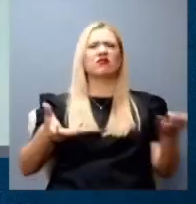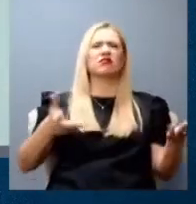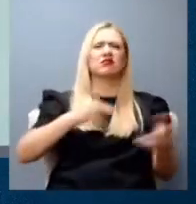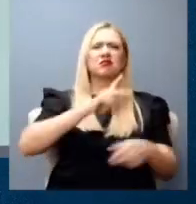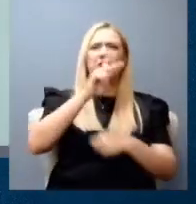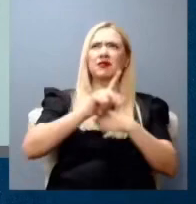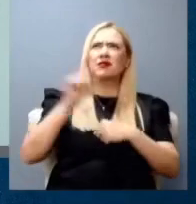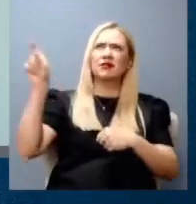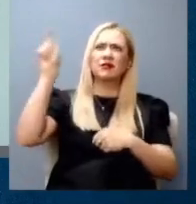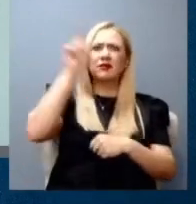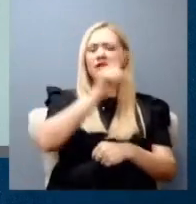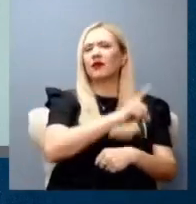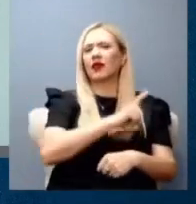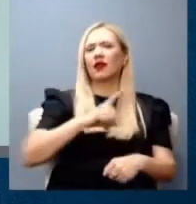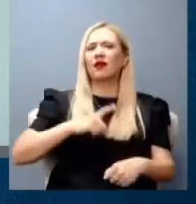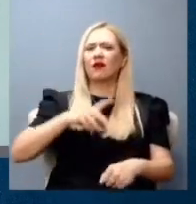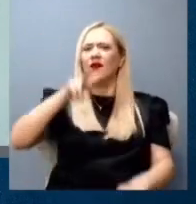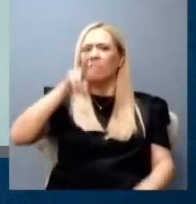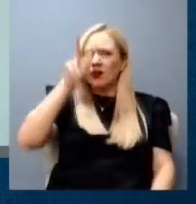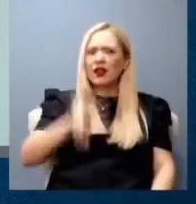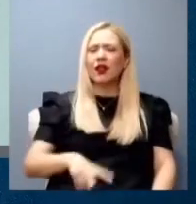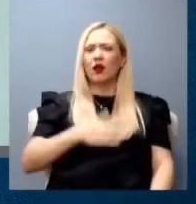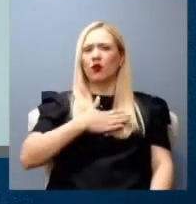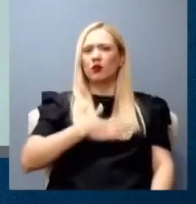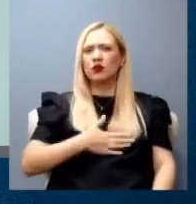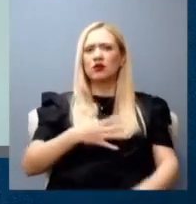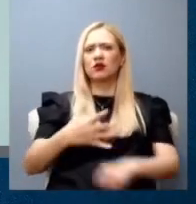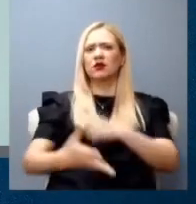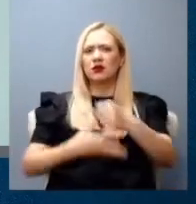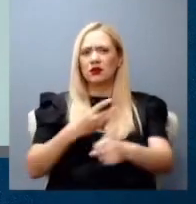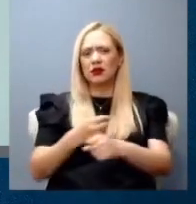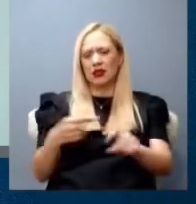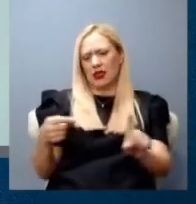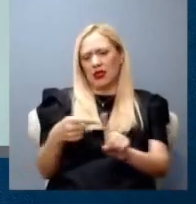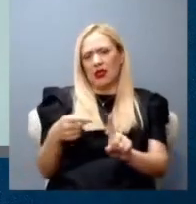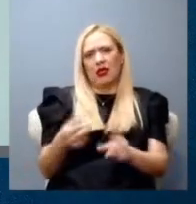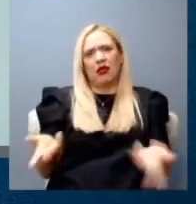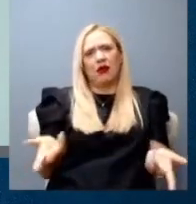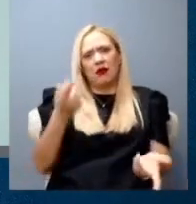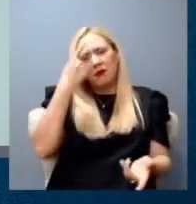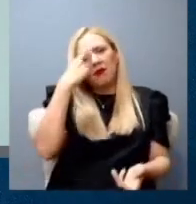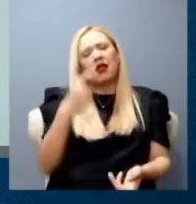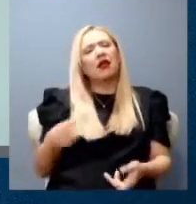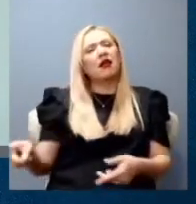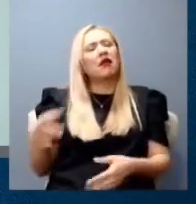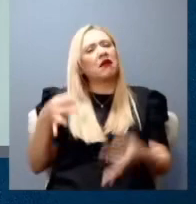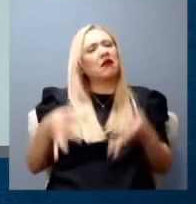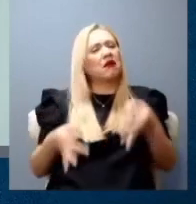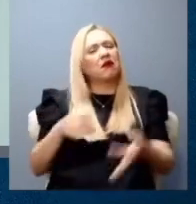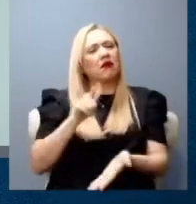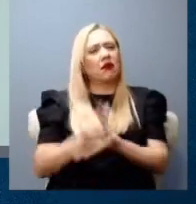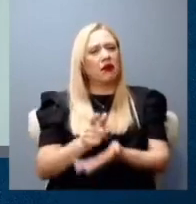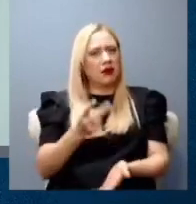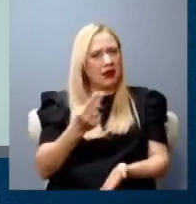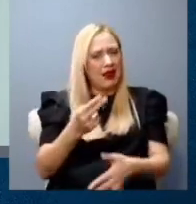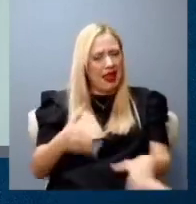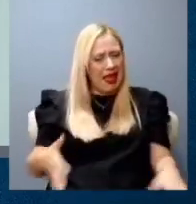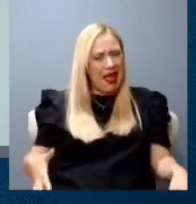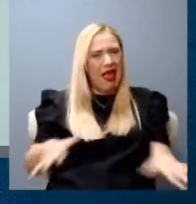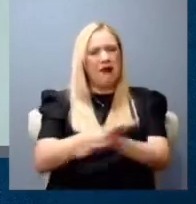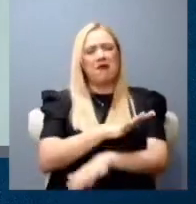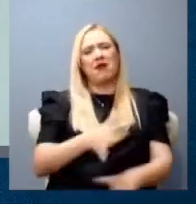debería tener la verdad, la justicia, la reparación también como medidas básicas de todo tipo de cambio de